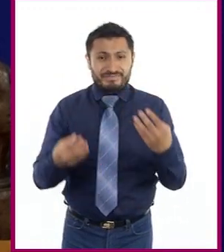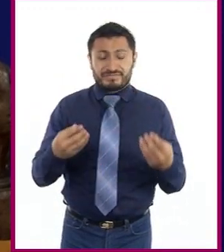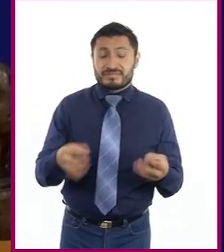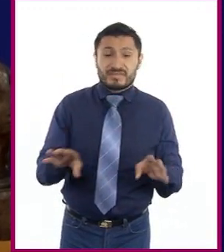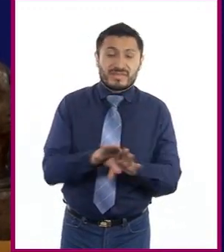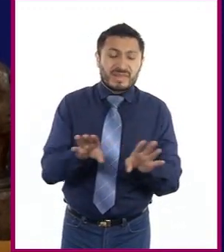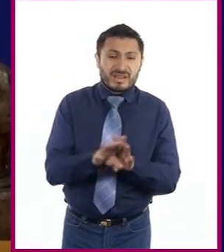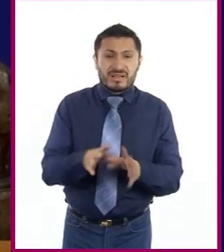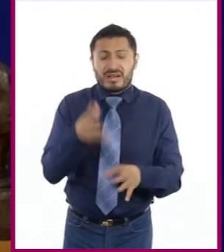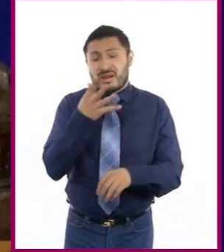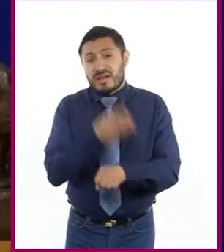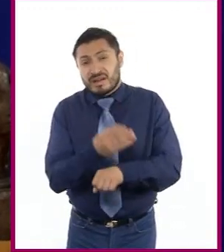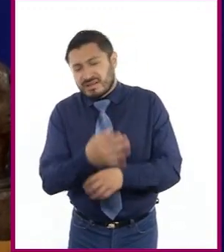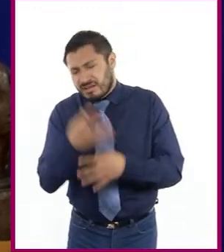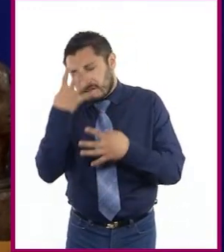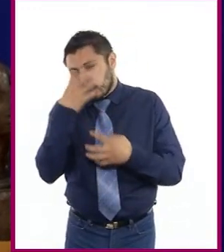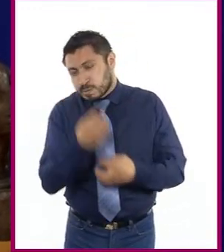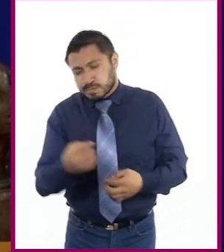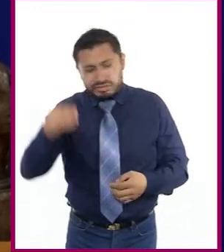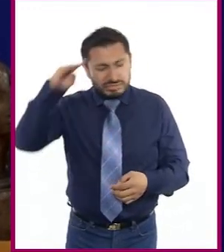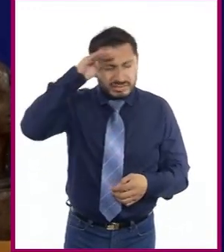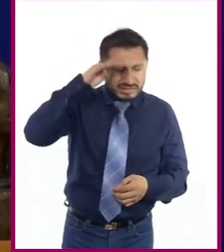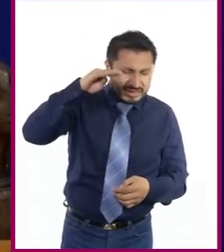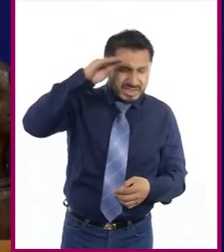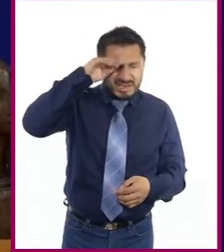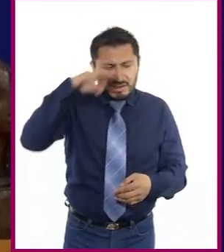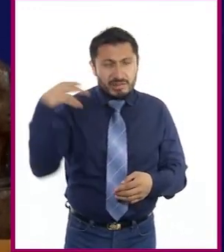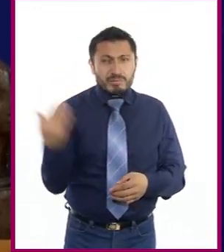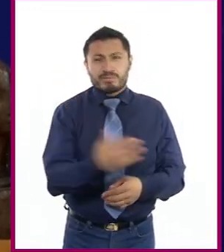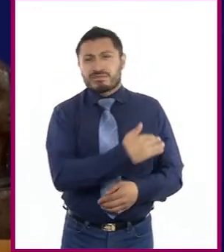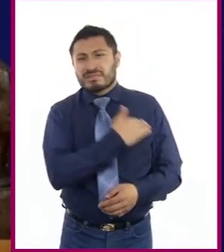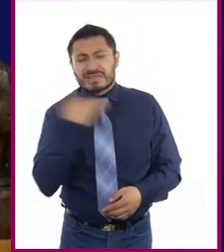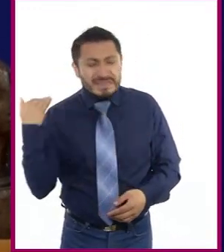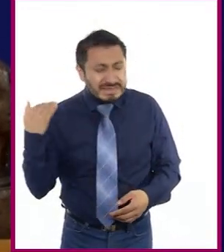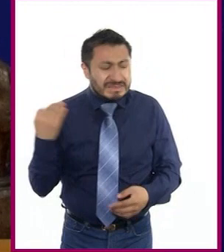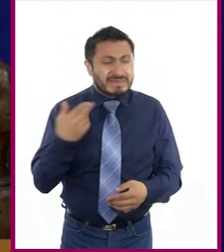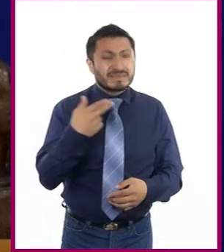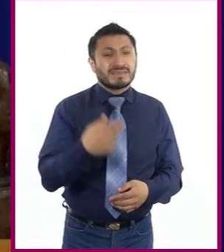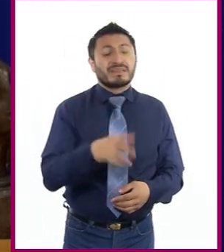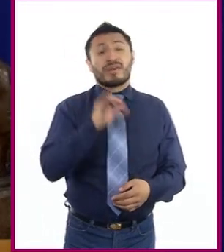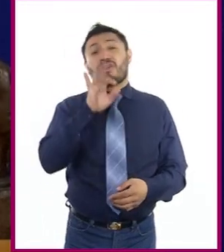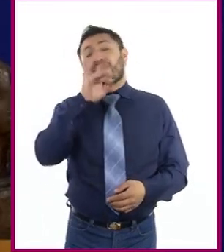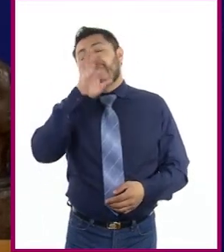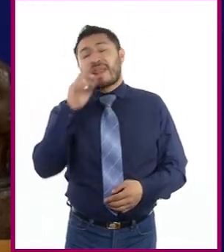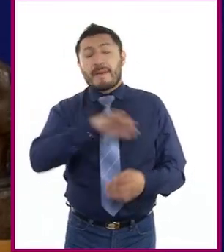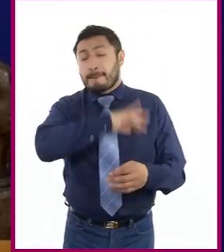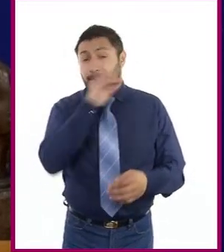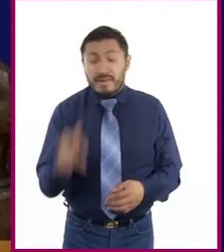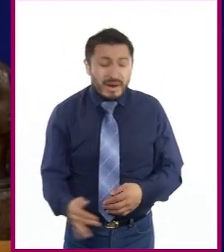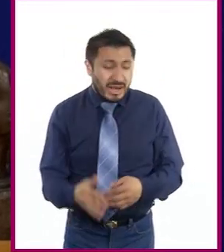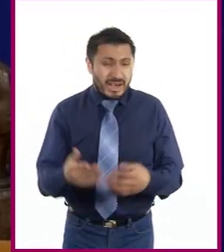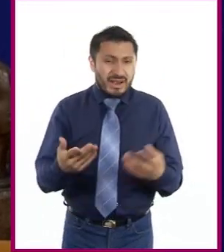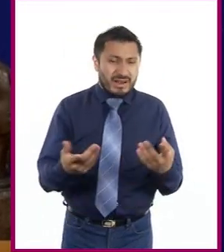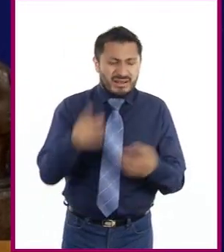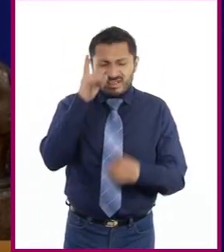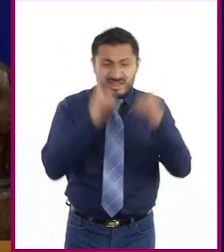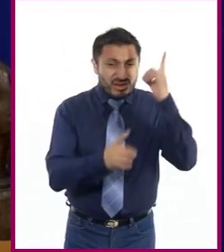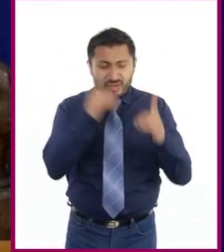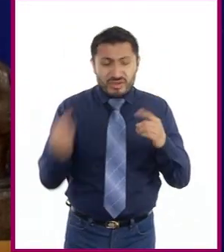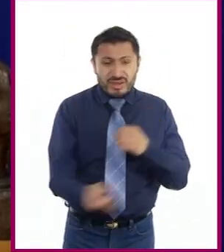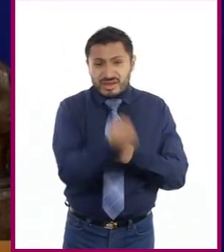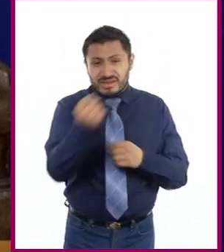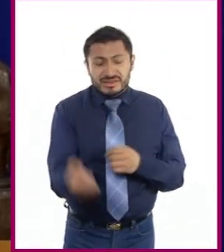angustia, pensamiento de Hamlet, suicidio de Ofelia. abismo desconocido,